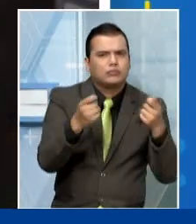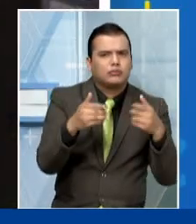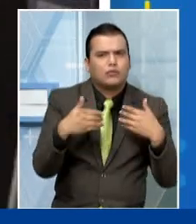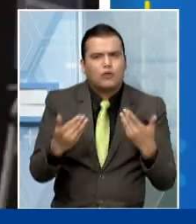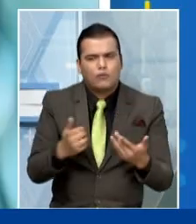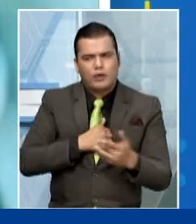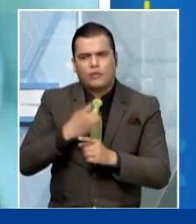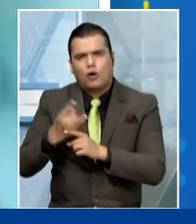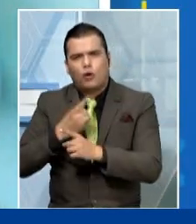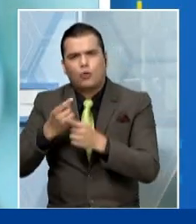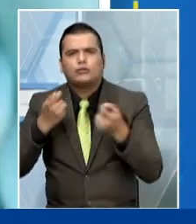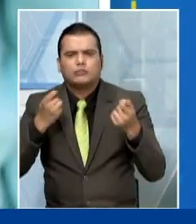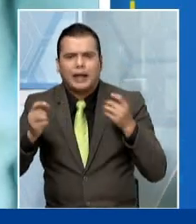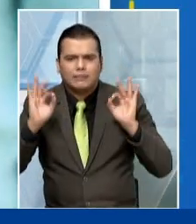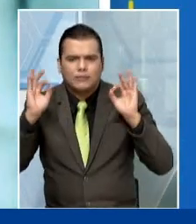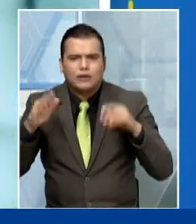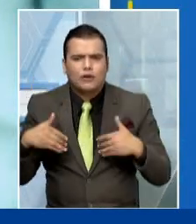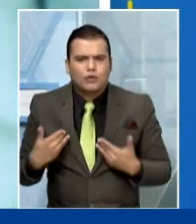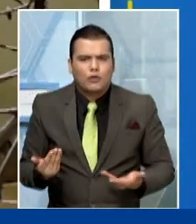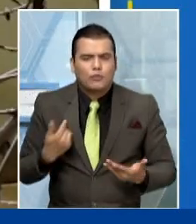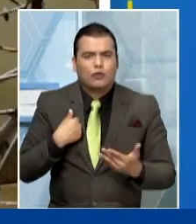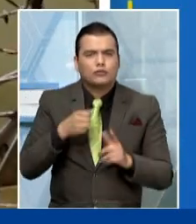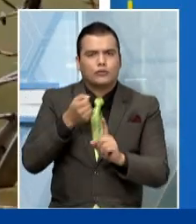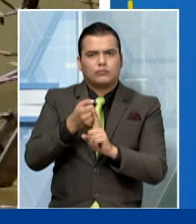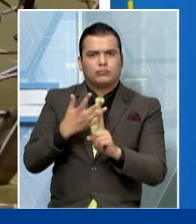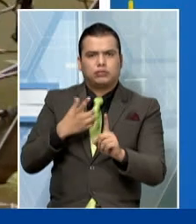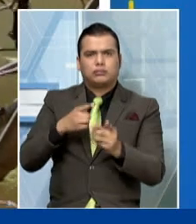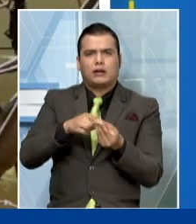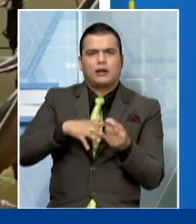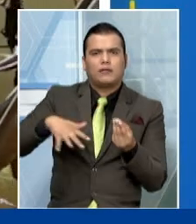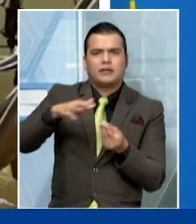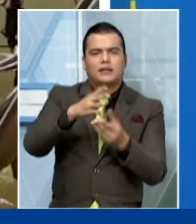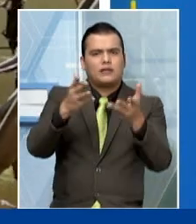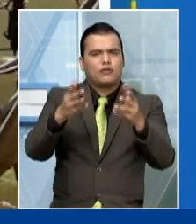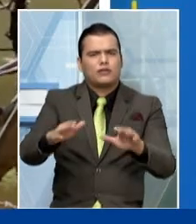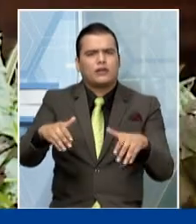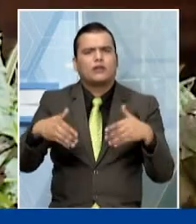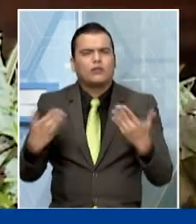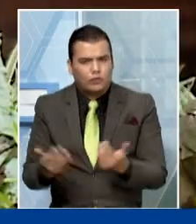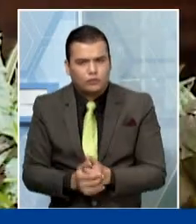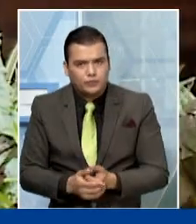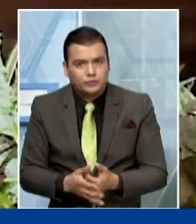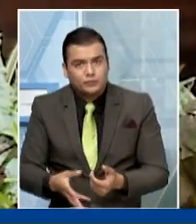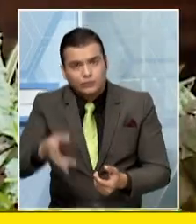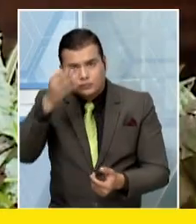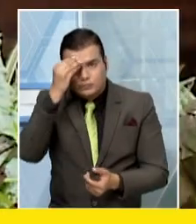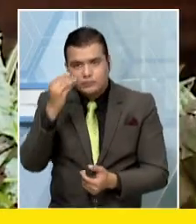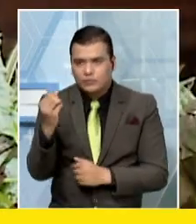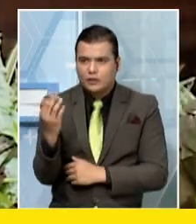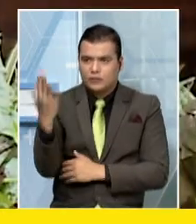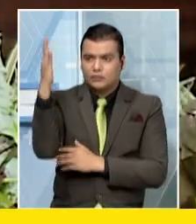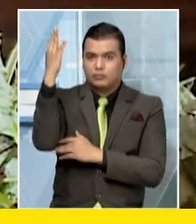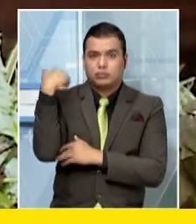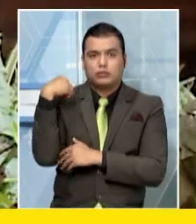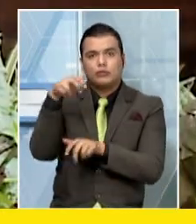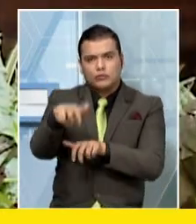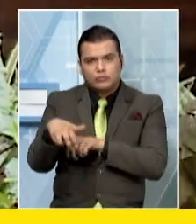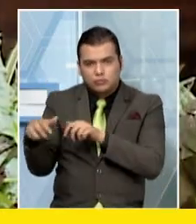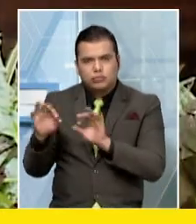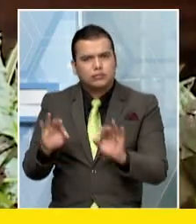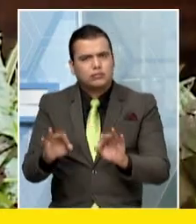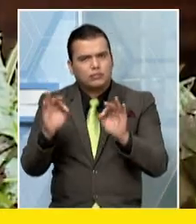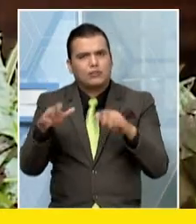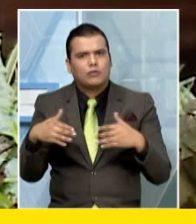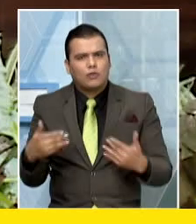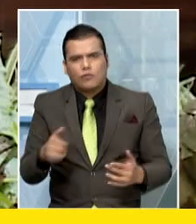para mitigar el impacto negativo al medio ambiente tocamos temas de reforestación de la importancia sembrar un árbol de la protección de nuestras cuencas